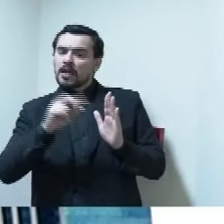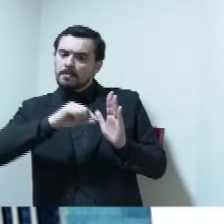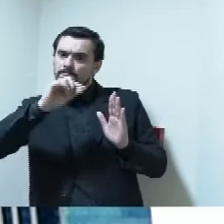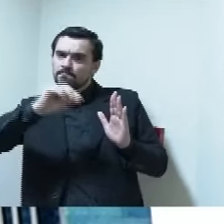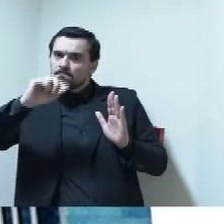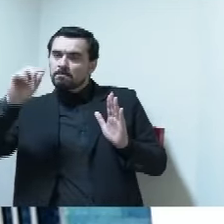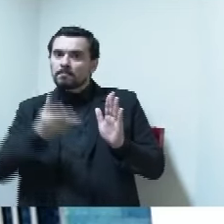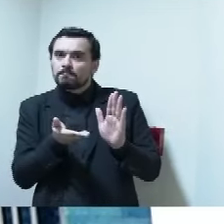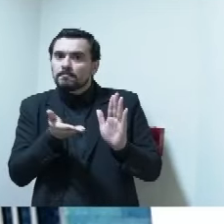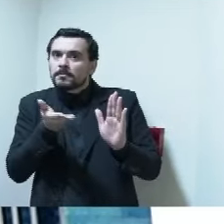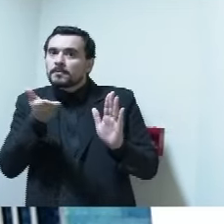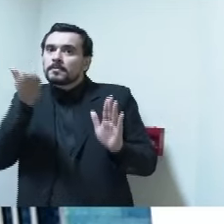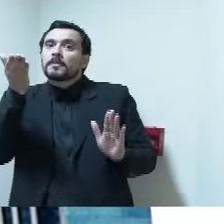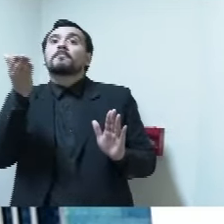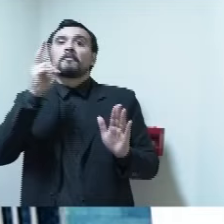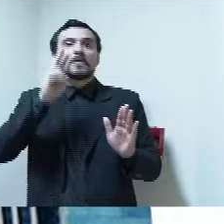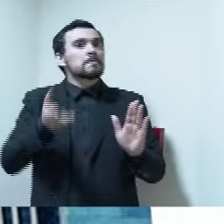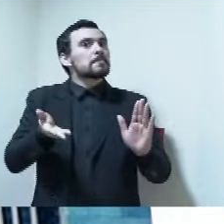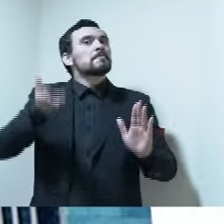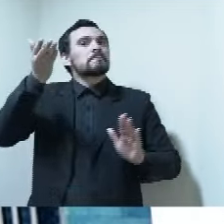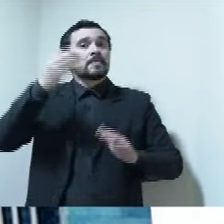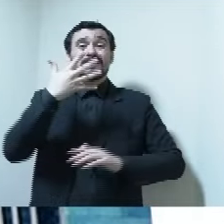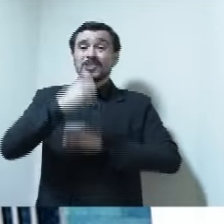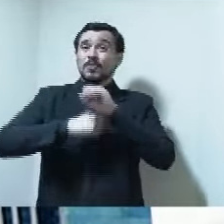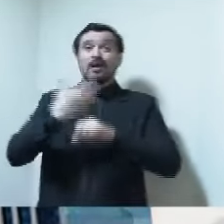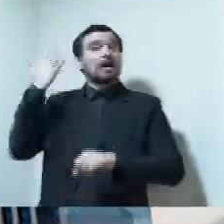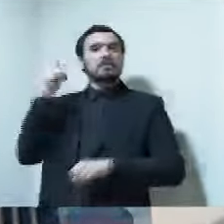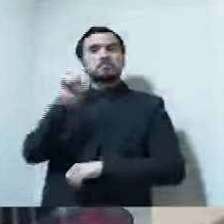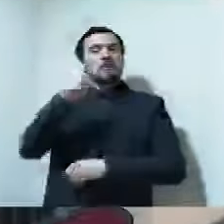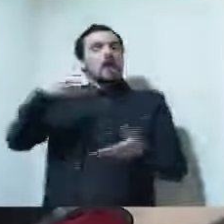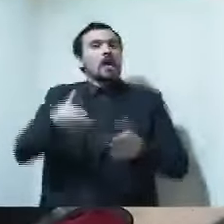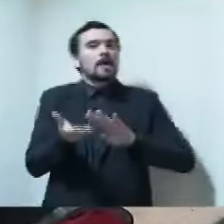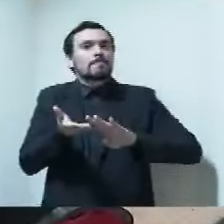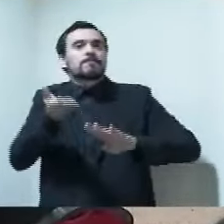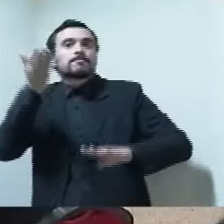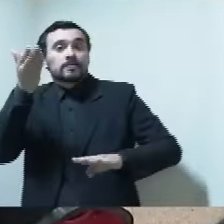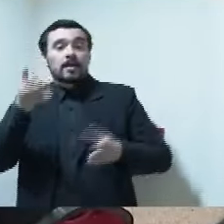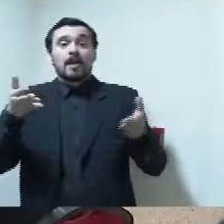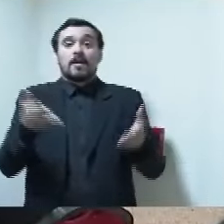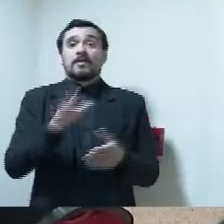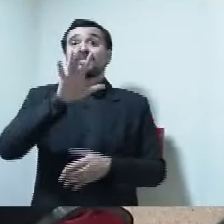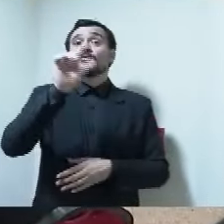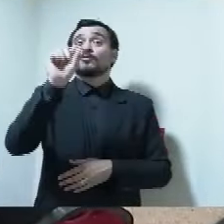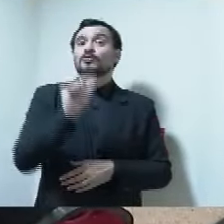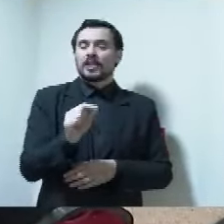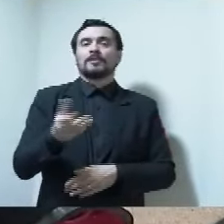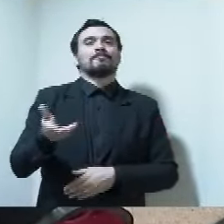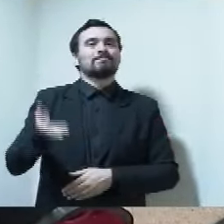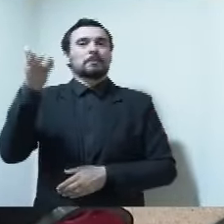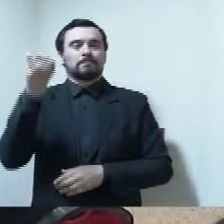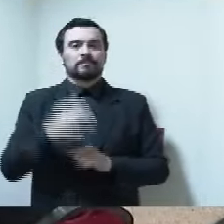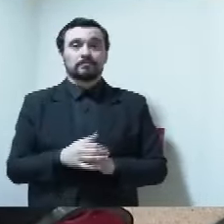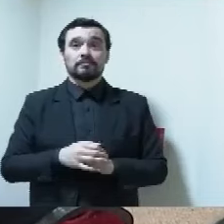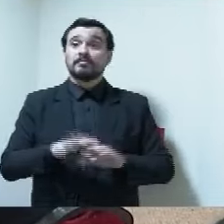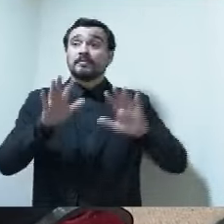del PIB trimestral más alta de los últimos 5 años, cerrando el año con un crecimiento del 5%. Uno de